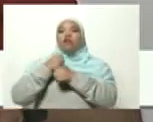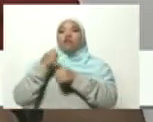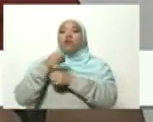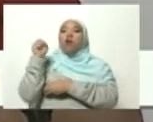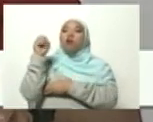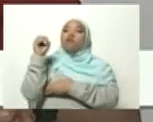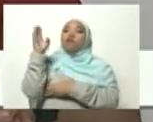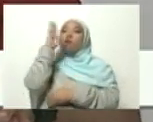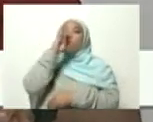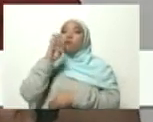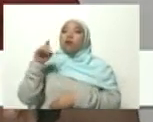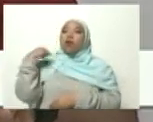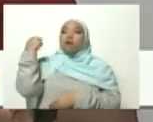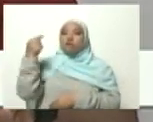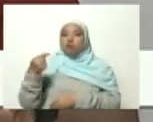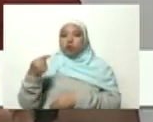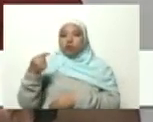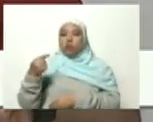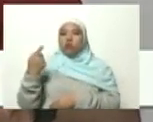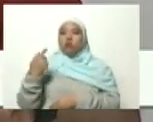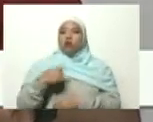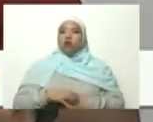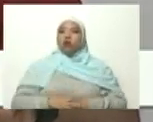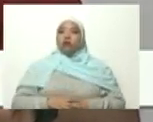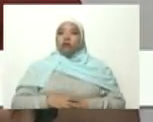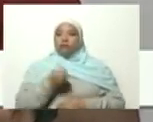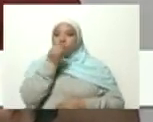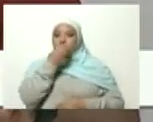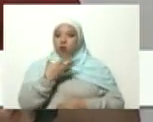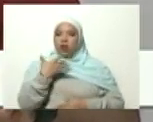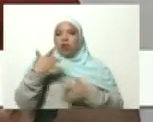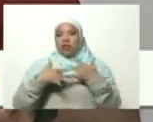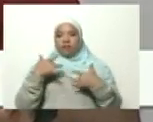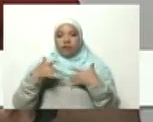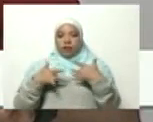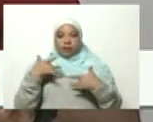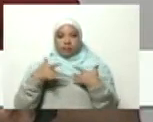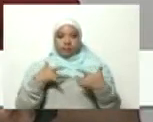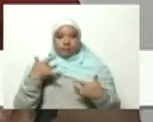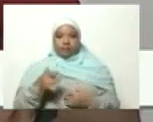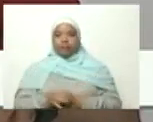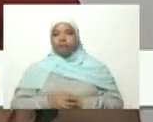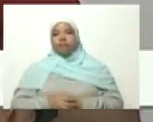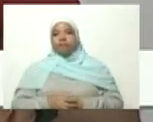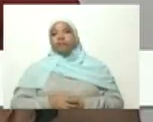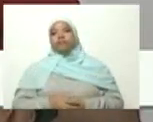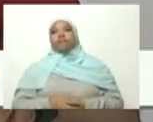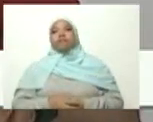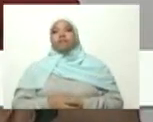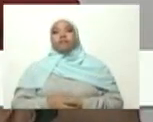Paulo que vienen a nuestro país. De ahí van a salir cosas muy buenas, muy buenas.